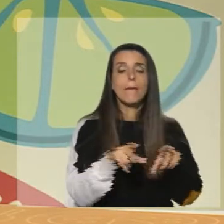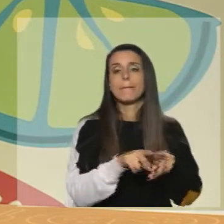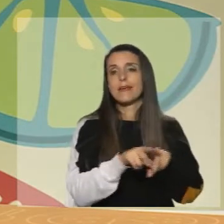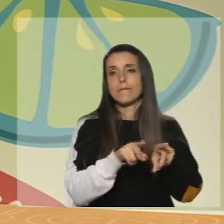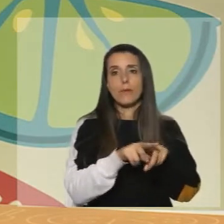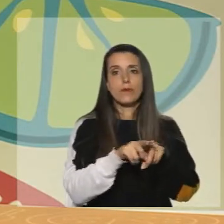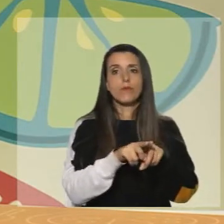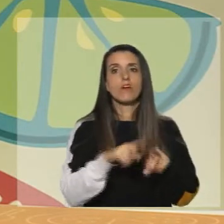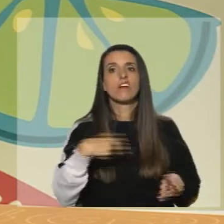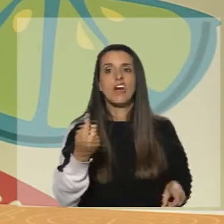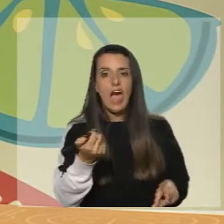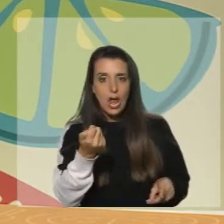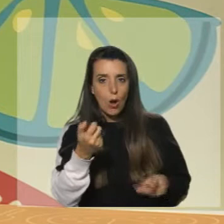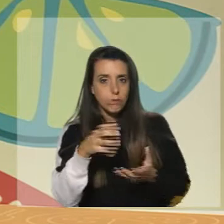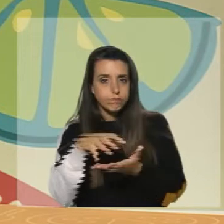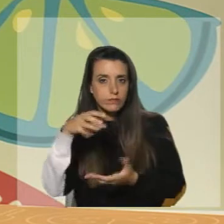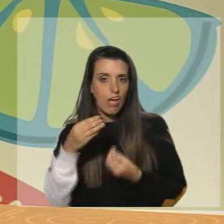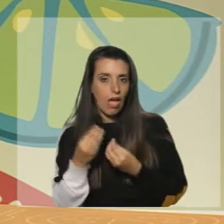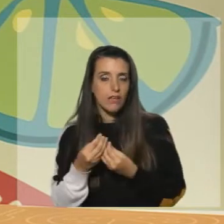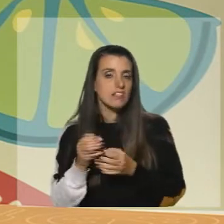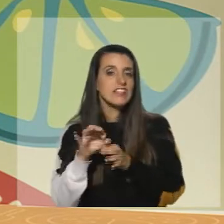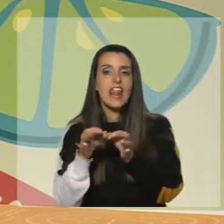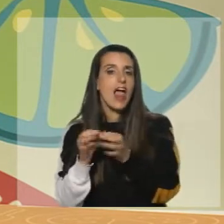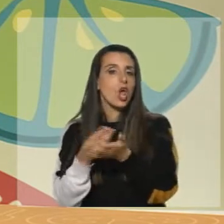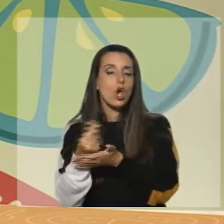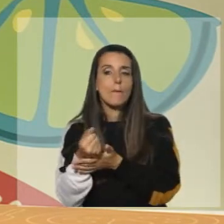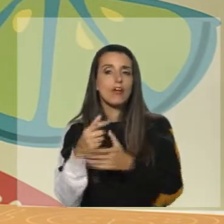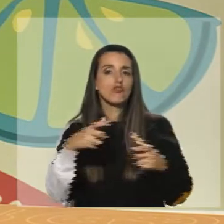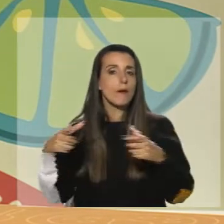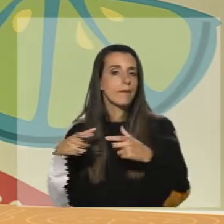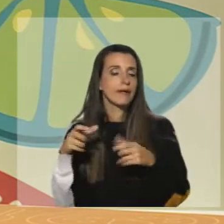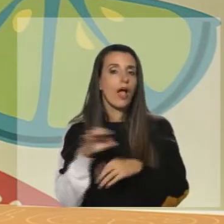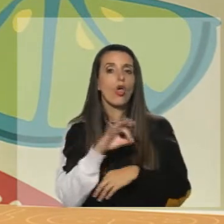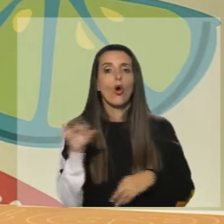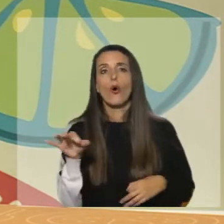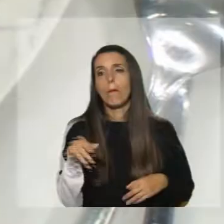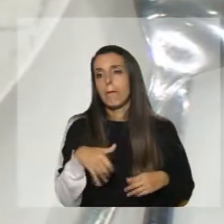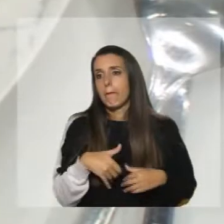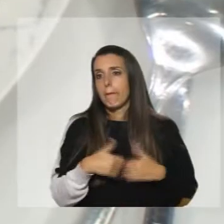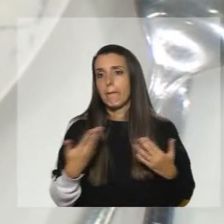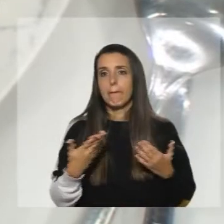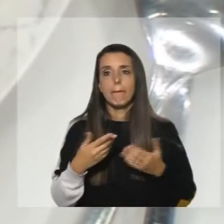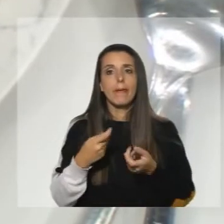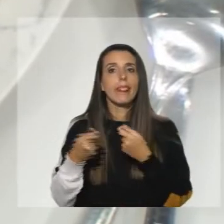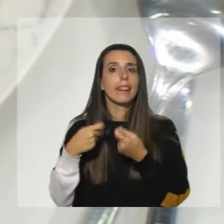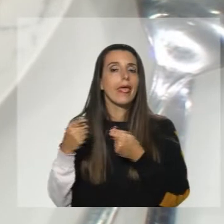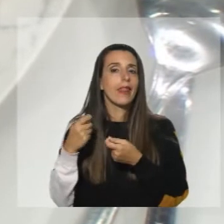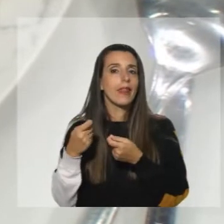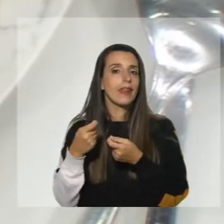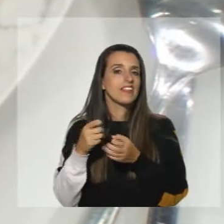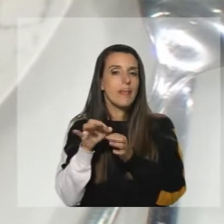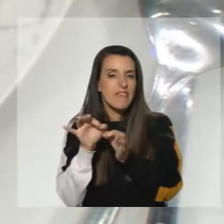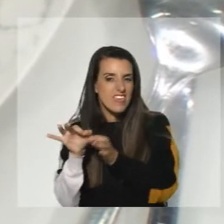exactamente. Los bloquecitos. ¿Y el arroz inflado lo conseguimos? Es un cereal en el supermercado. Perfecto. O en los lugares que venden semillas,